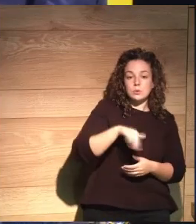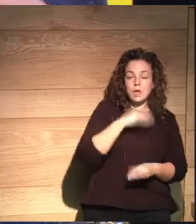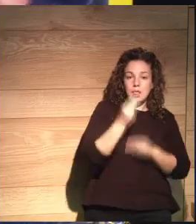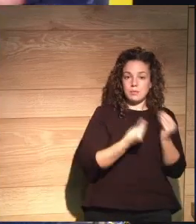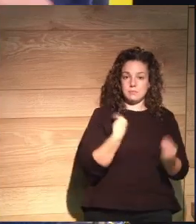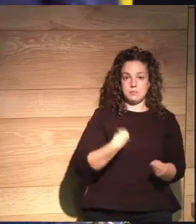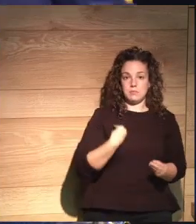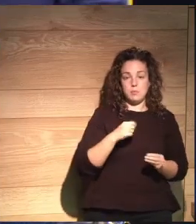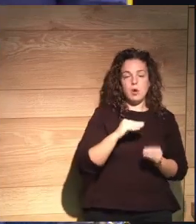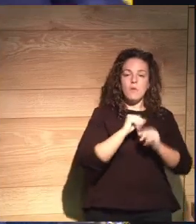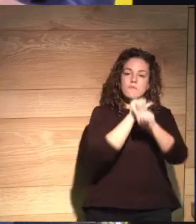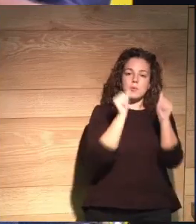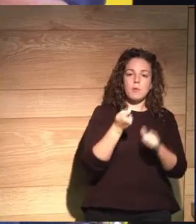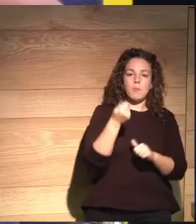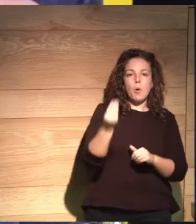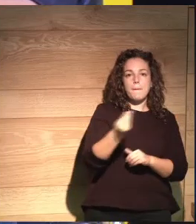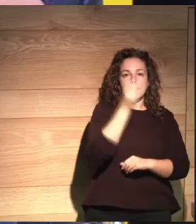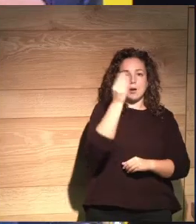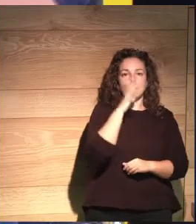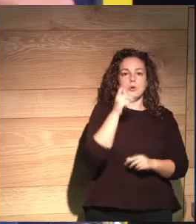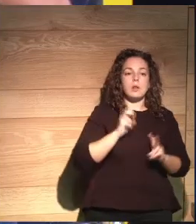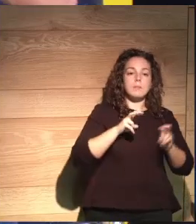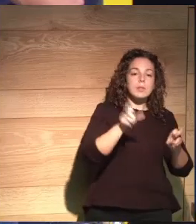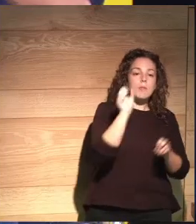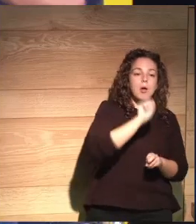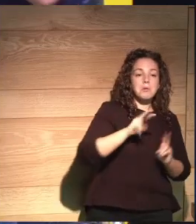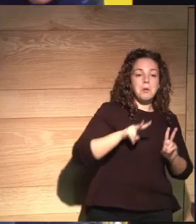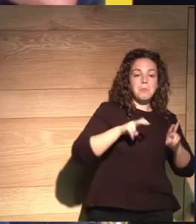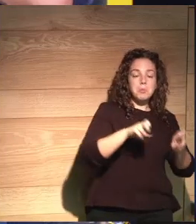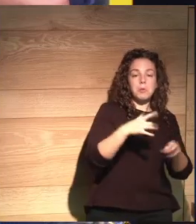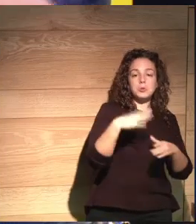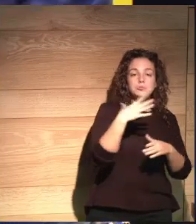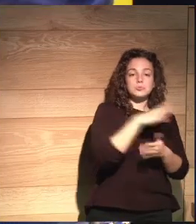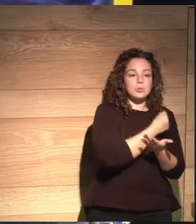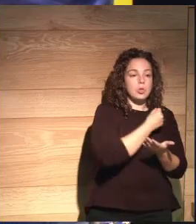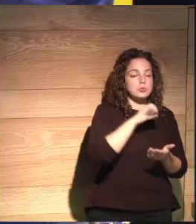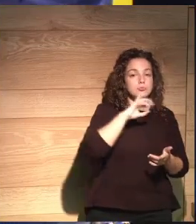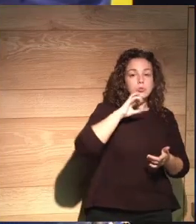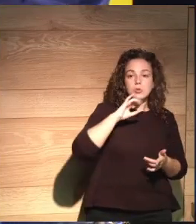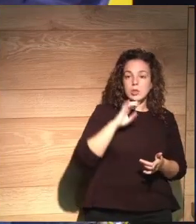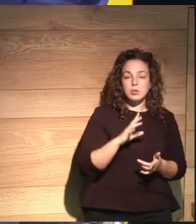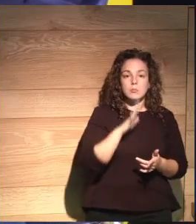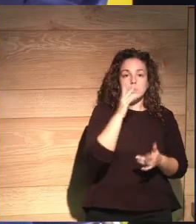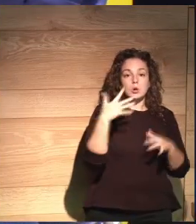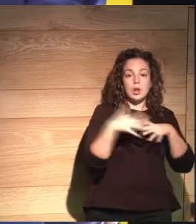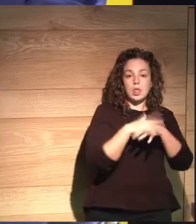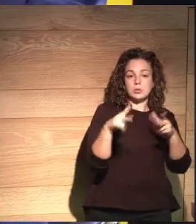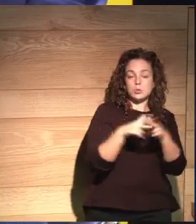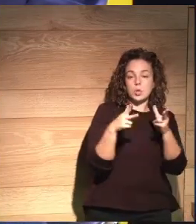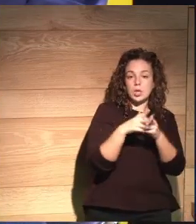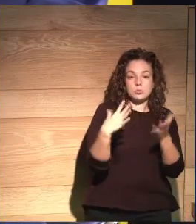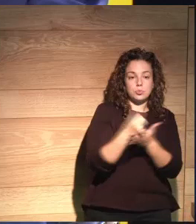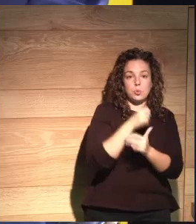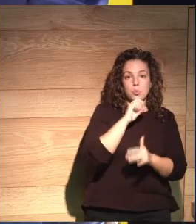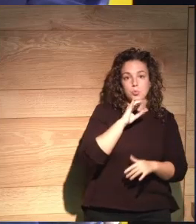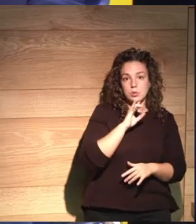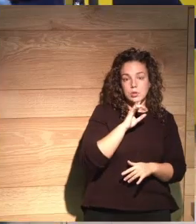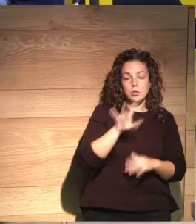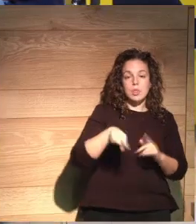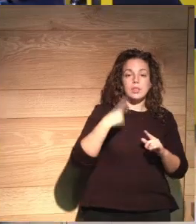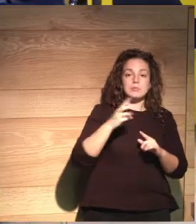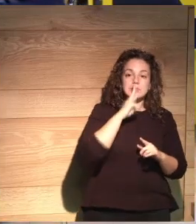media mejor pero después ves en el principio por los primeros años todos contentos por él por eso es por las redes sociales y después los